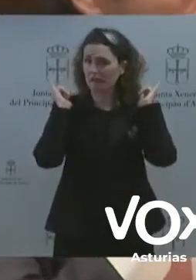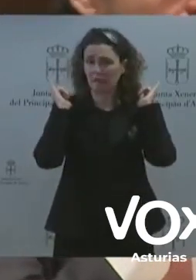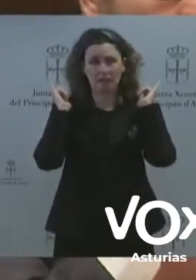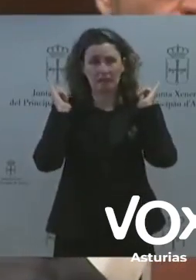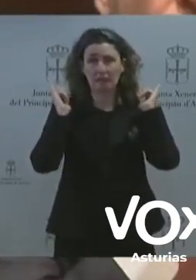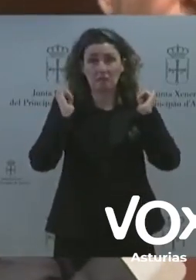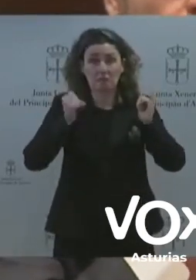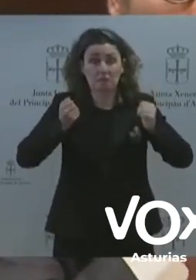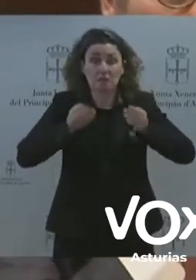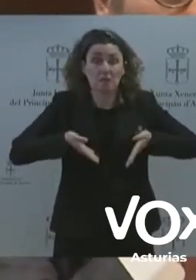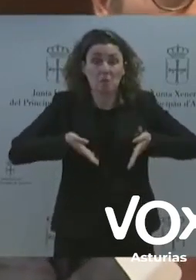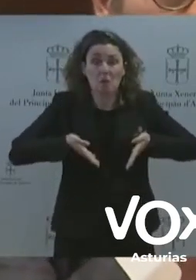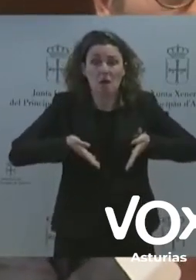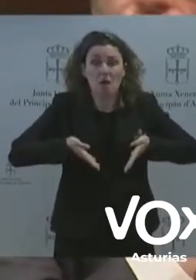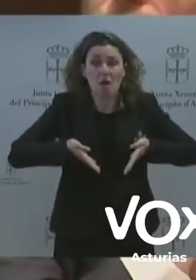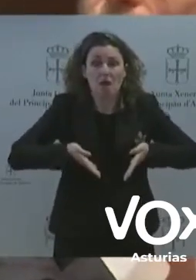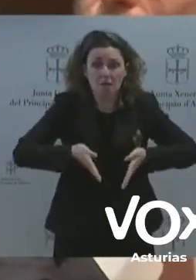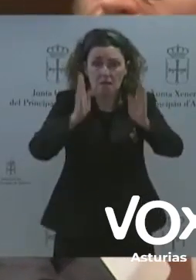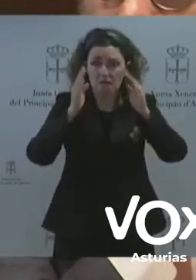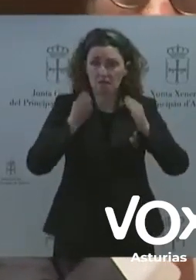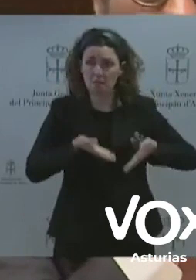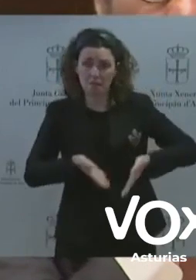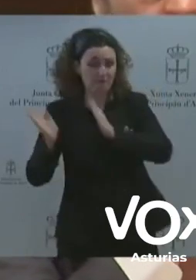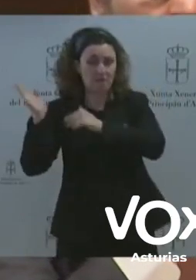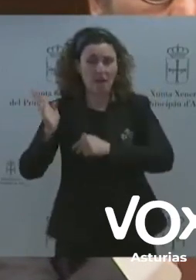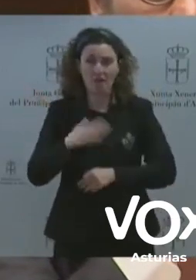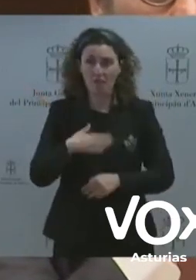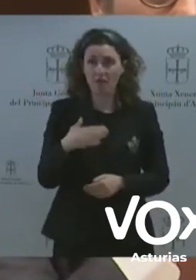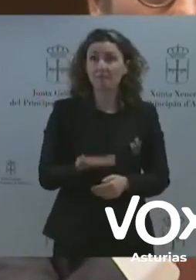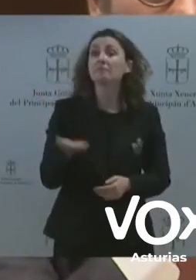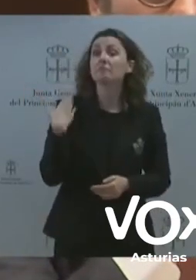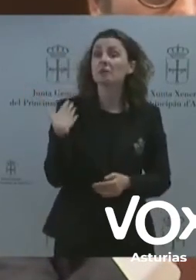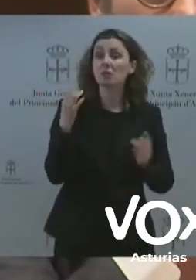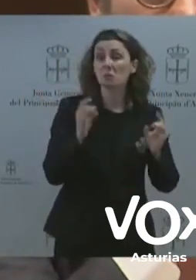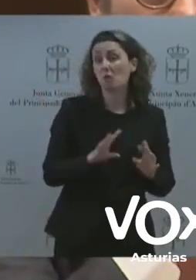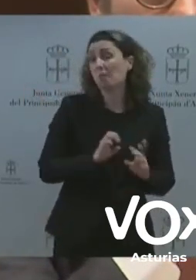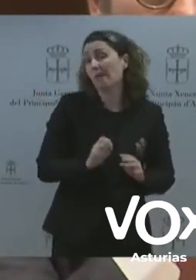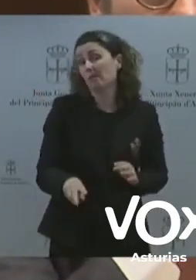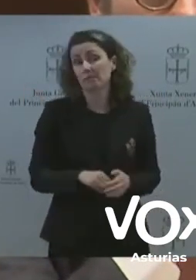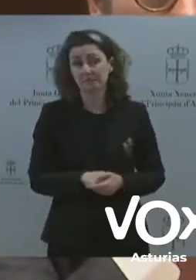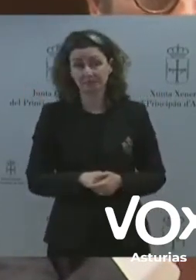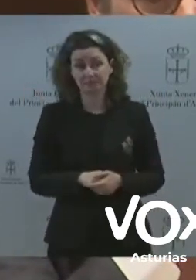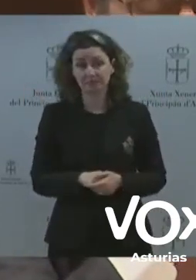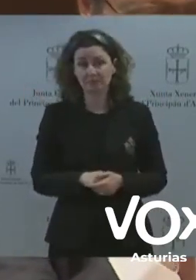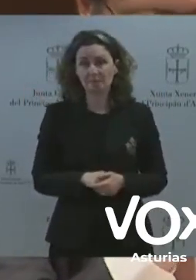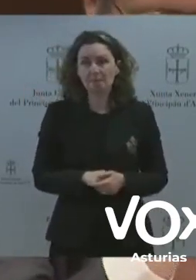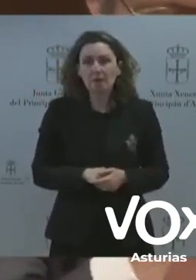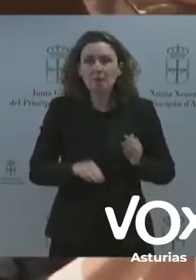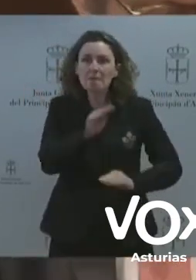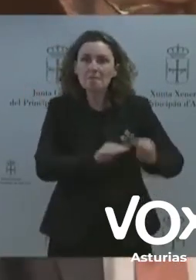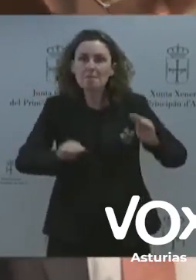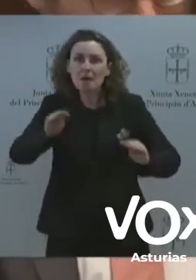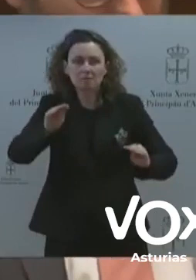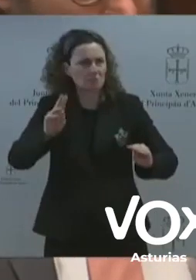de entonces son los de ahora, cuando no, peores. Ni siquiera los maquilla usted bien. Vamos a sacar a relucir sus